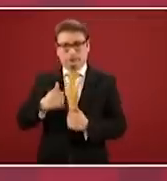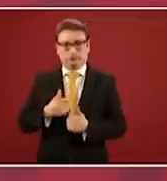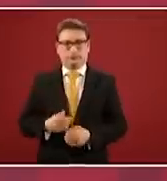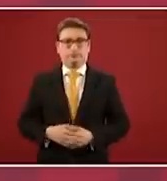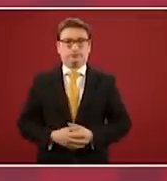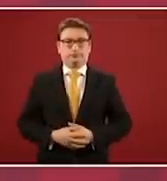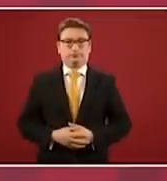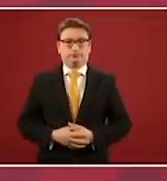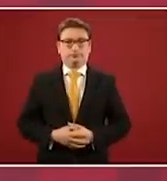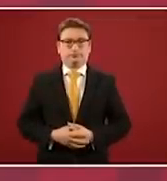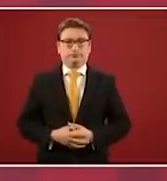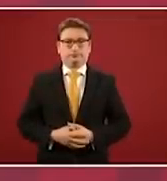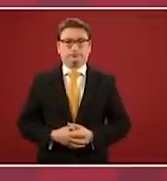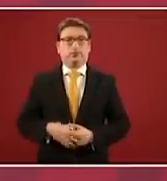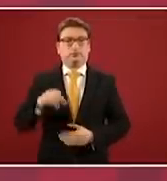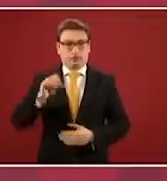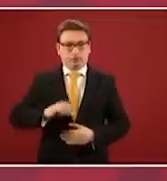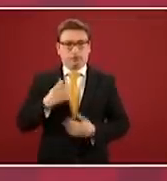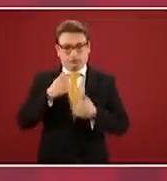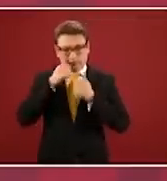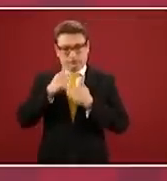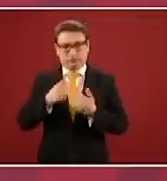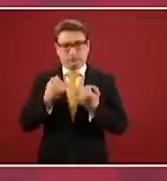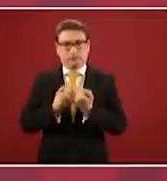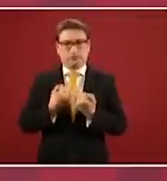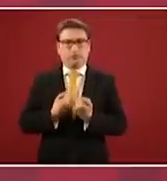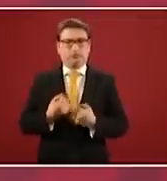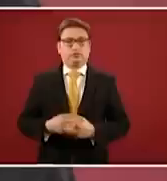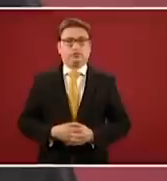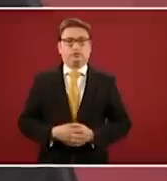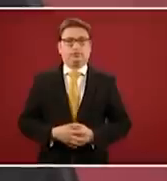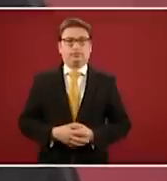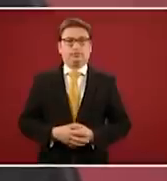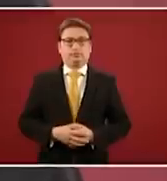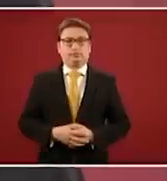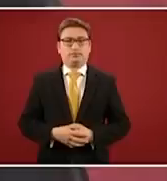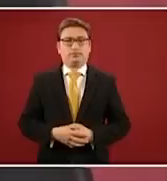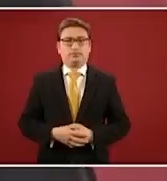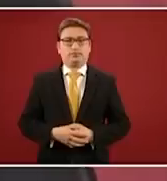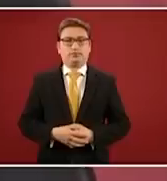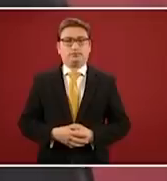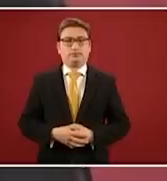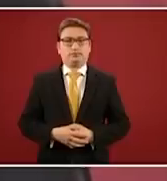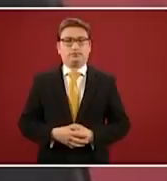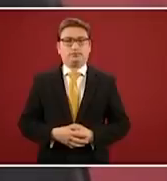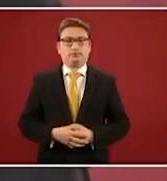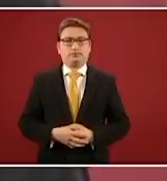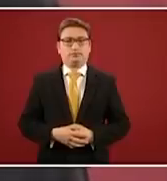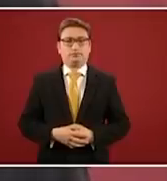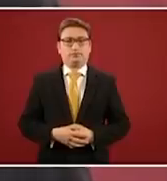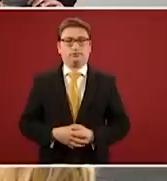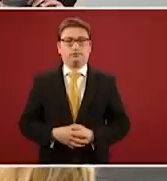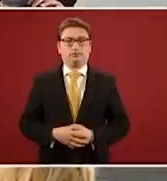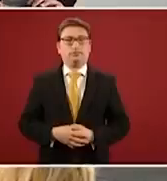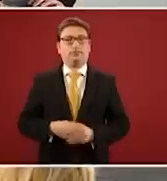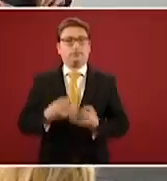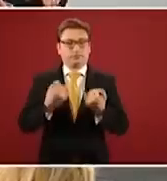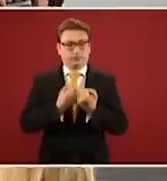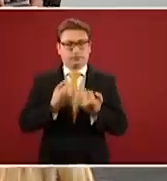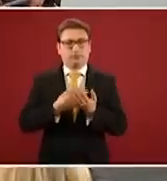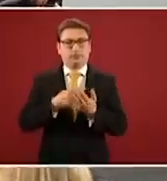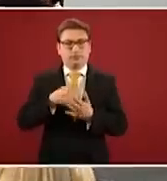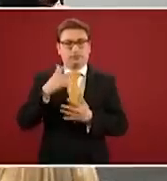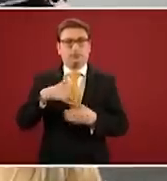mismo. Ahora mismo, incluso, vamos a que se establezca en